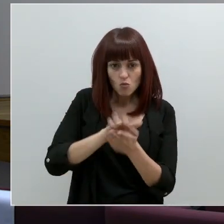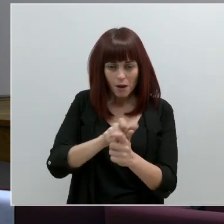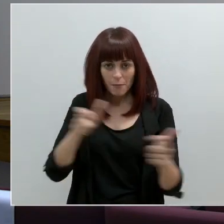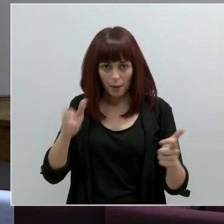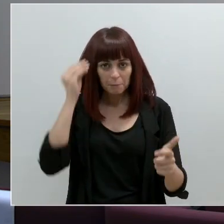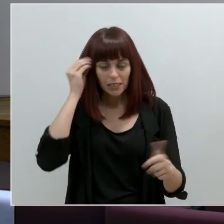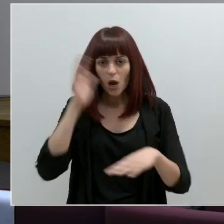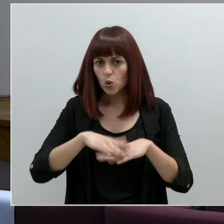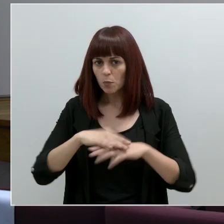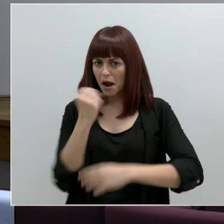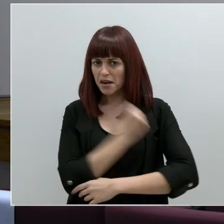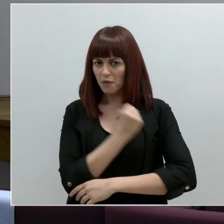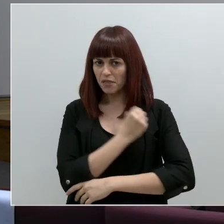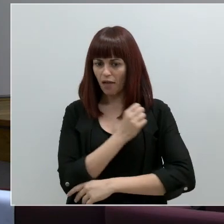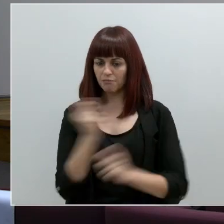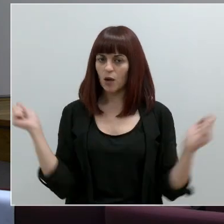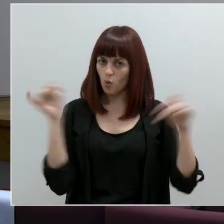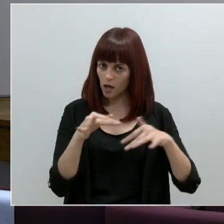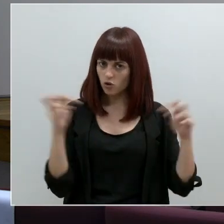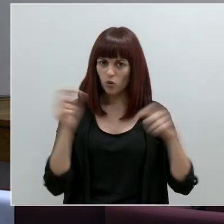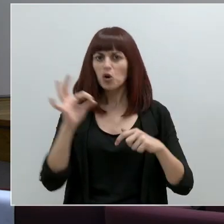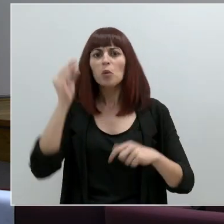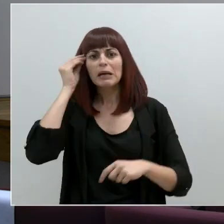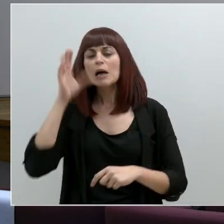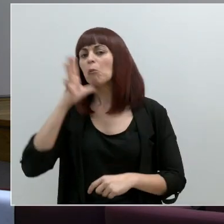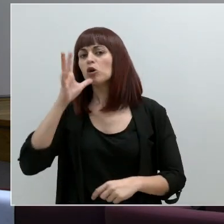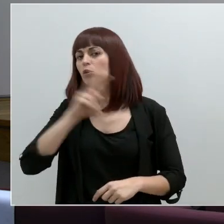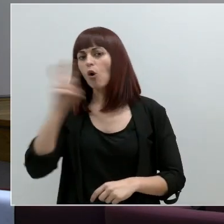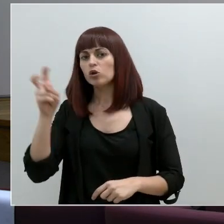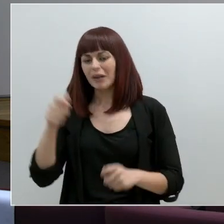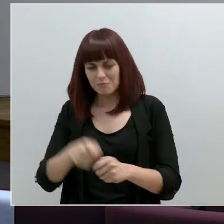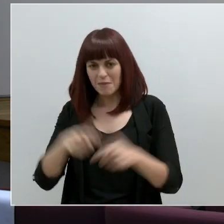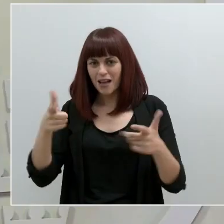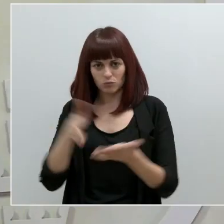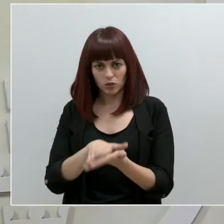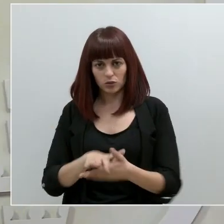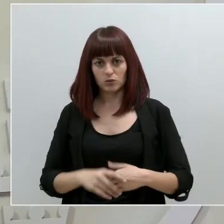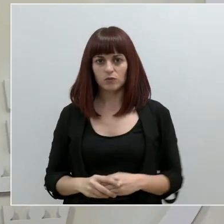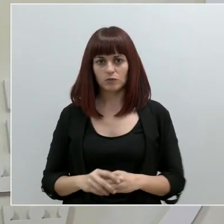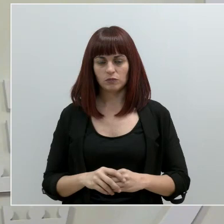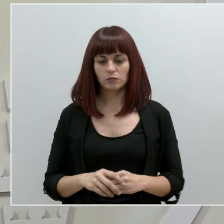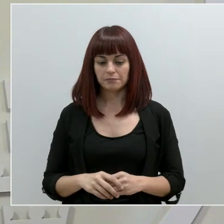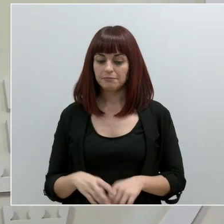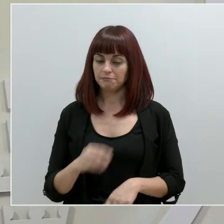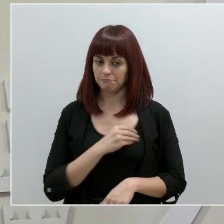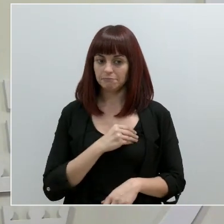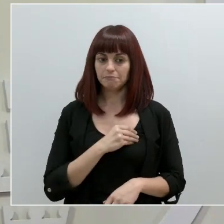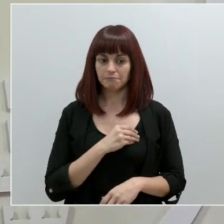de Navidad o hay otra circunstancia aparte que haya provocado este importante repunte de muertes. Pues por